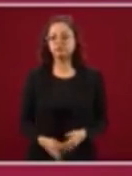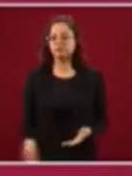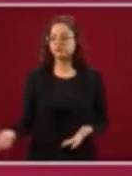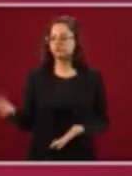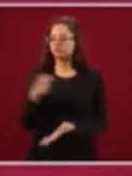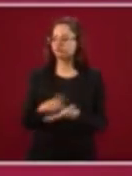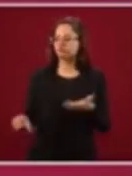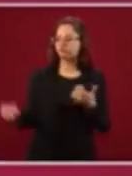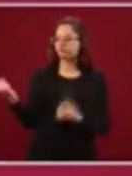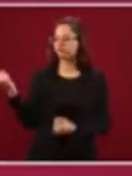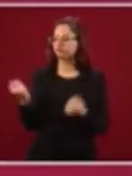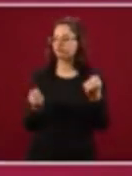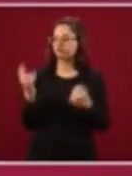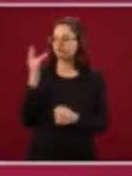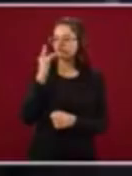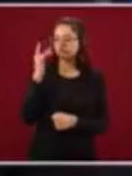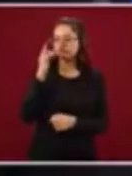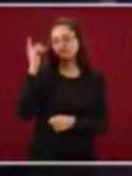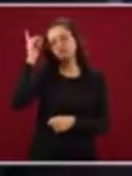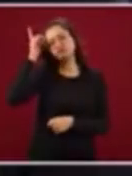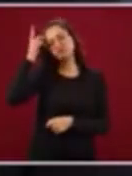Para que el presidente